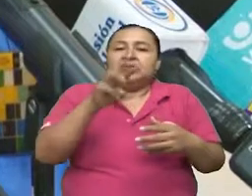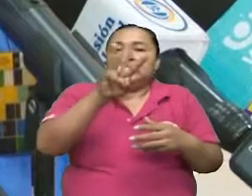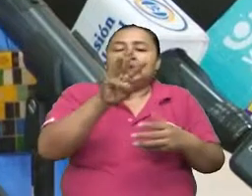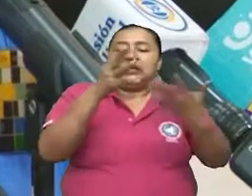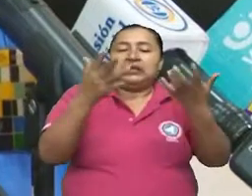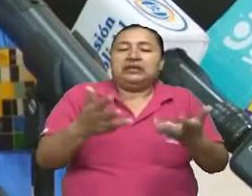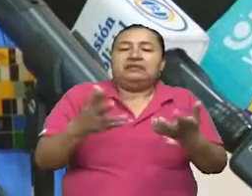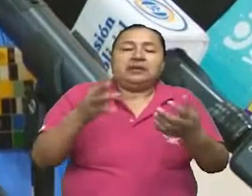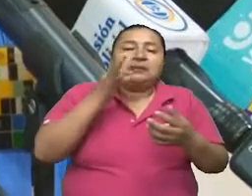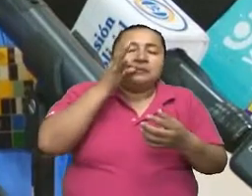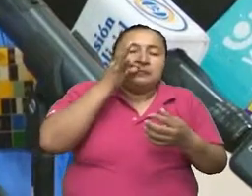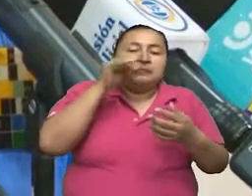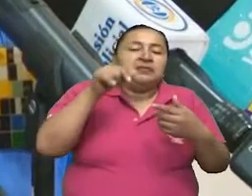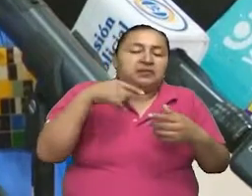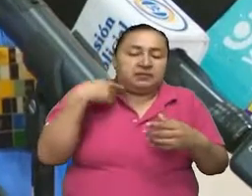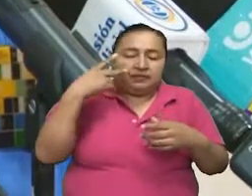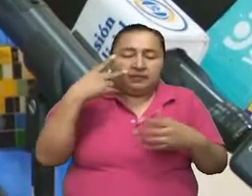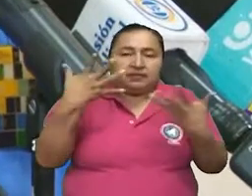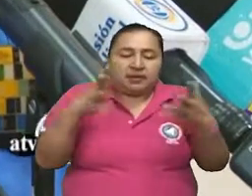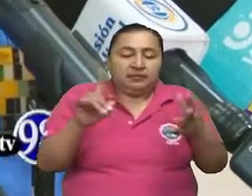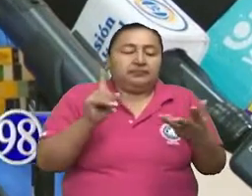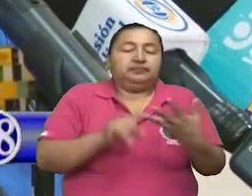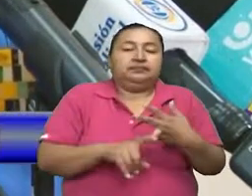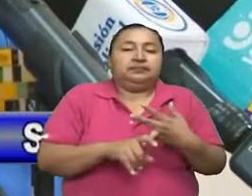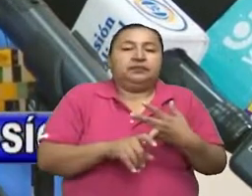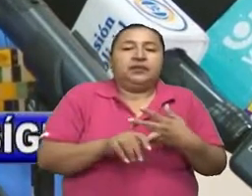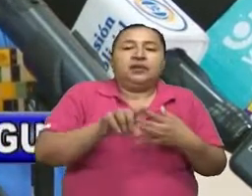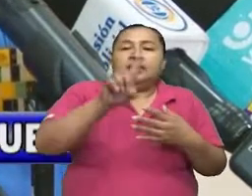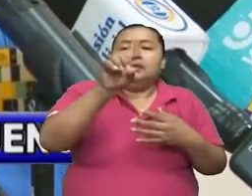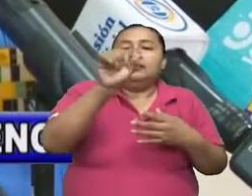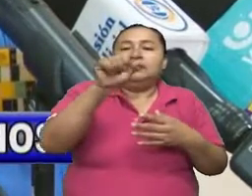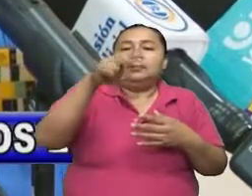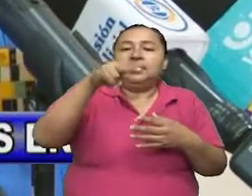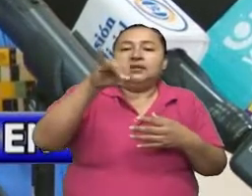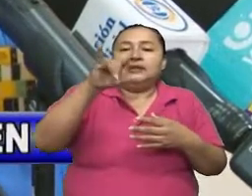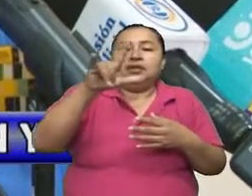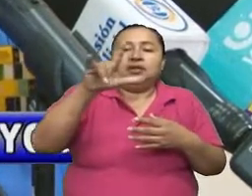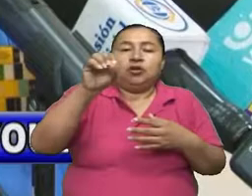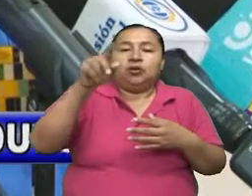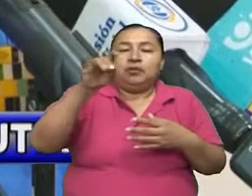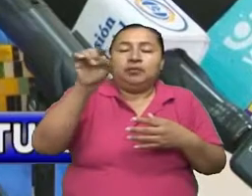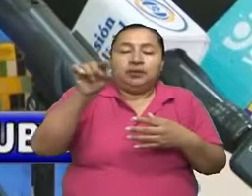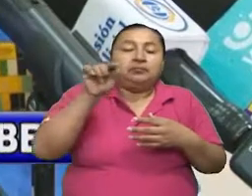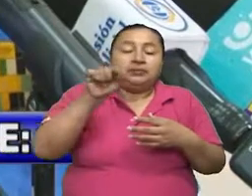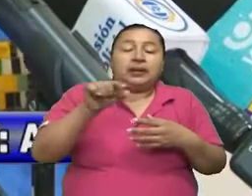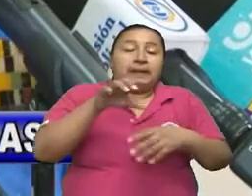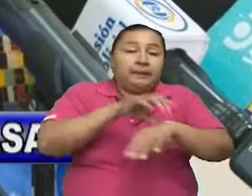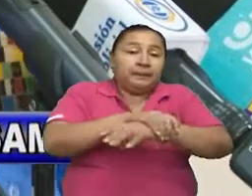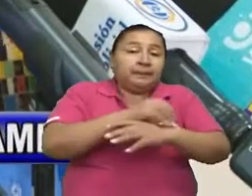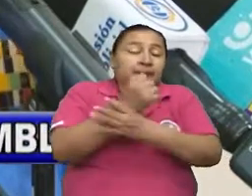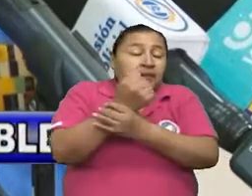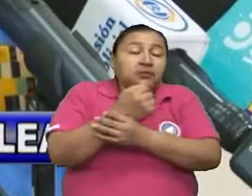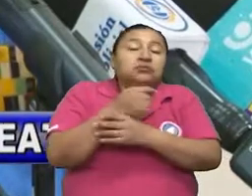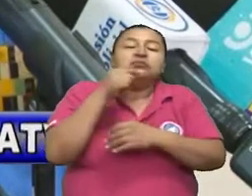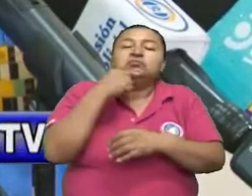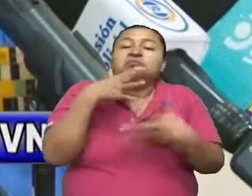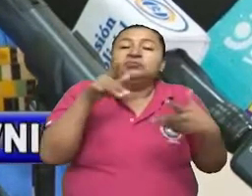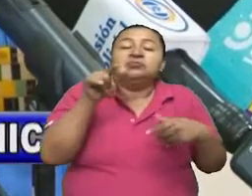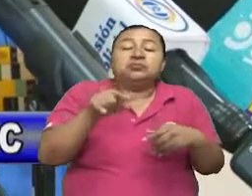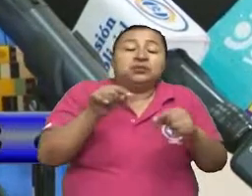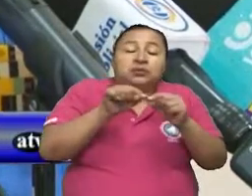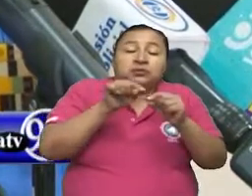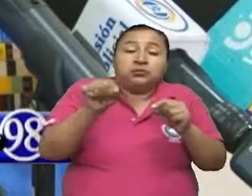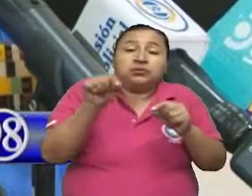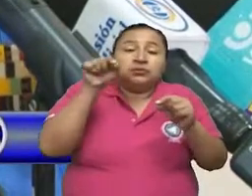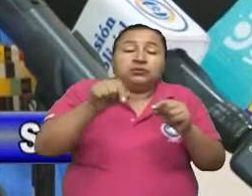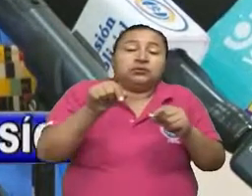libras de marihuana como evidencia. Dani José López Hernández, preso, capturado en el municipio